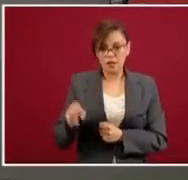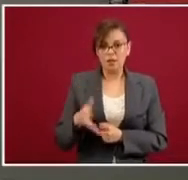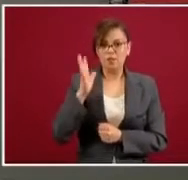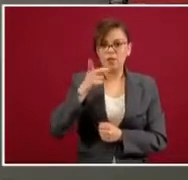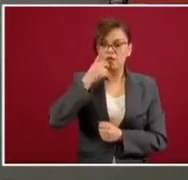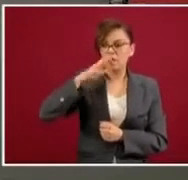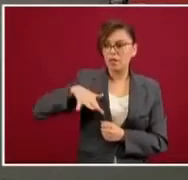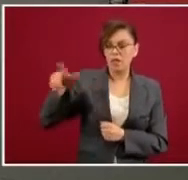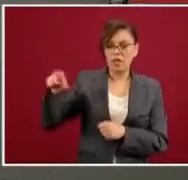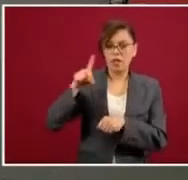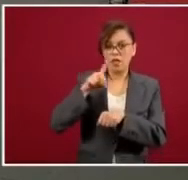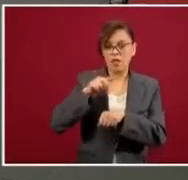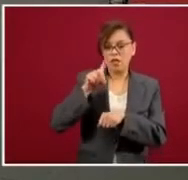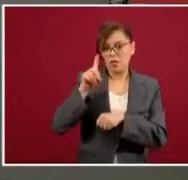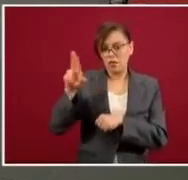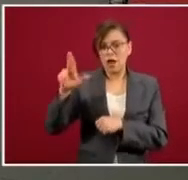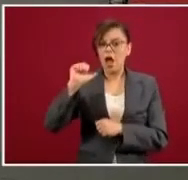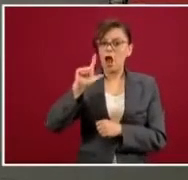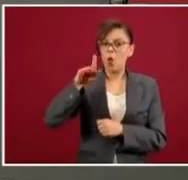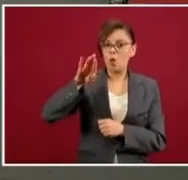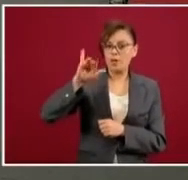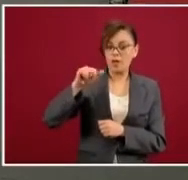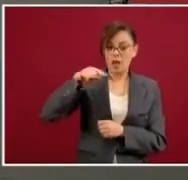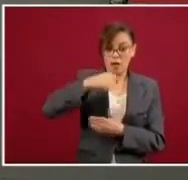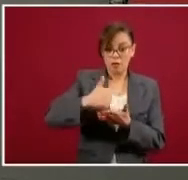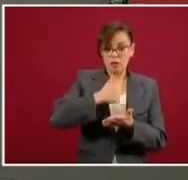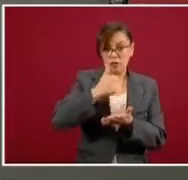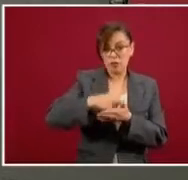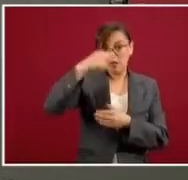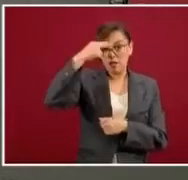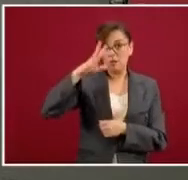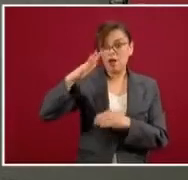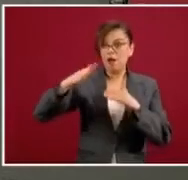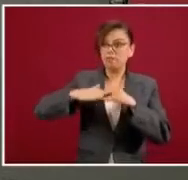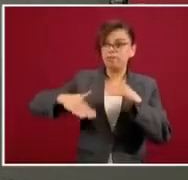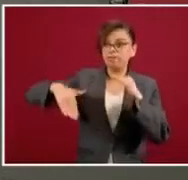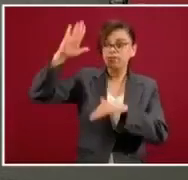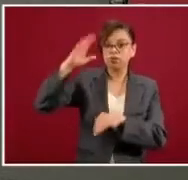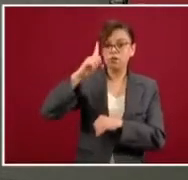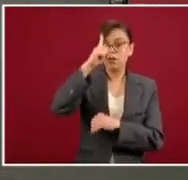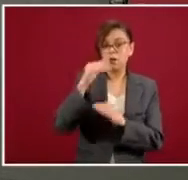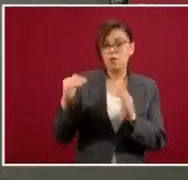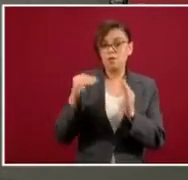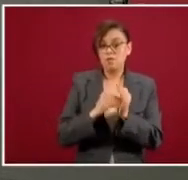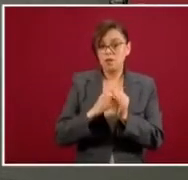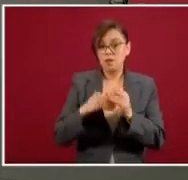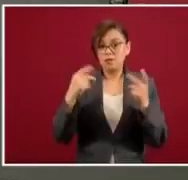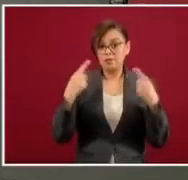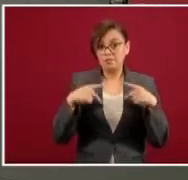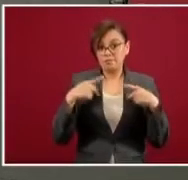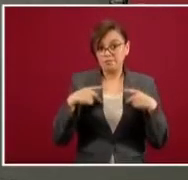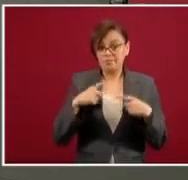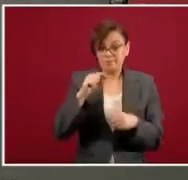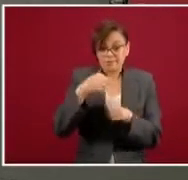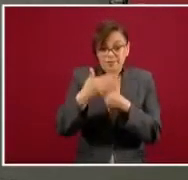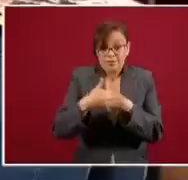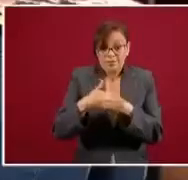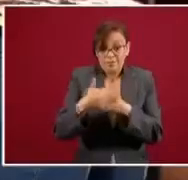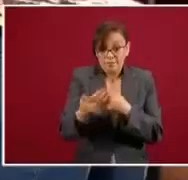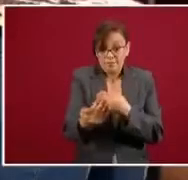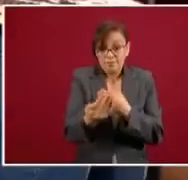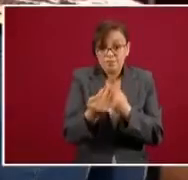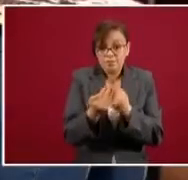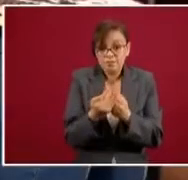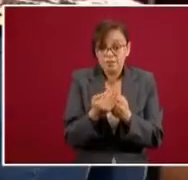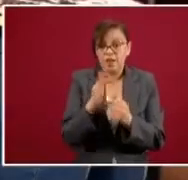Alomía, ya la Ciudad de México superó los 1,000 casos y ya está cerca la fase 3. Están